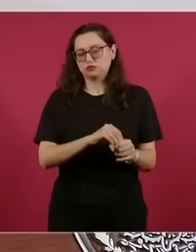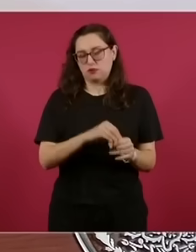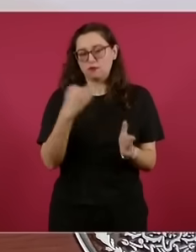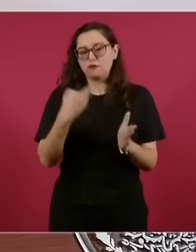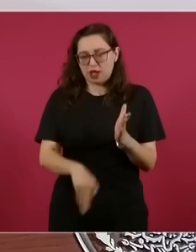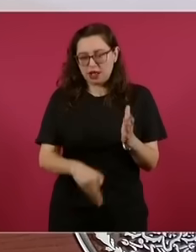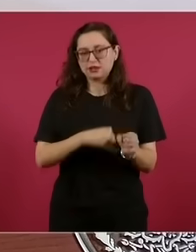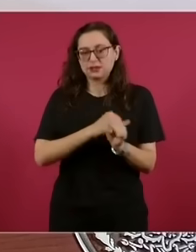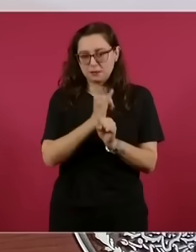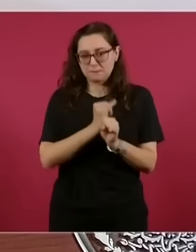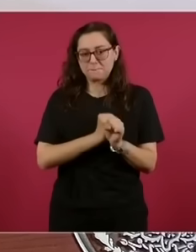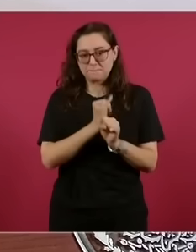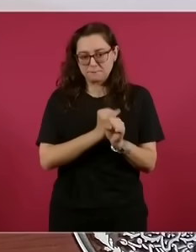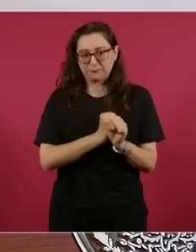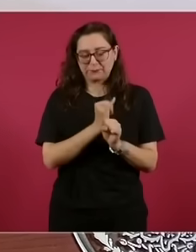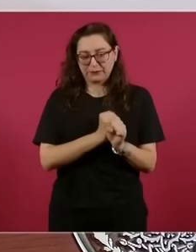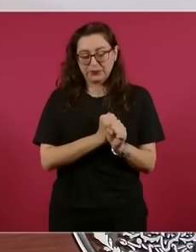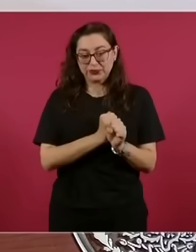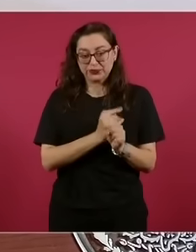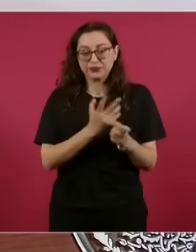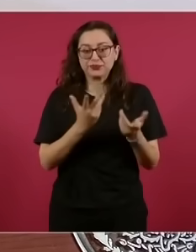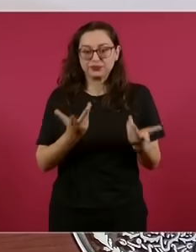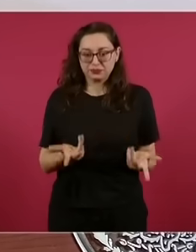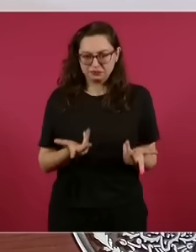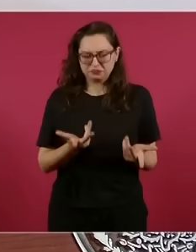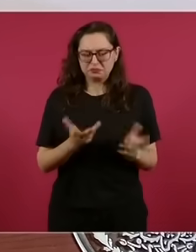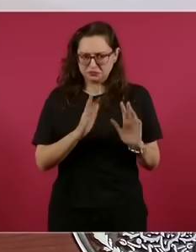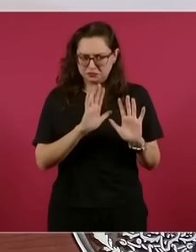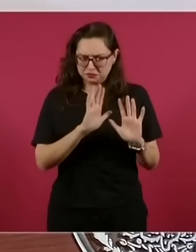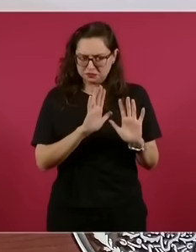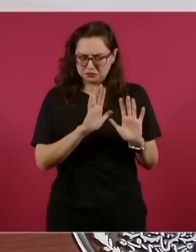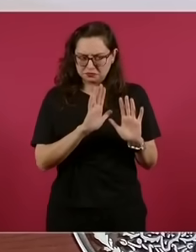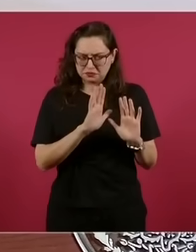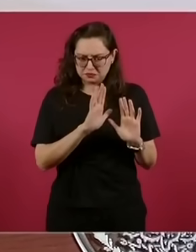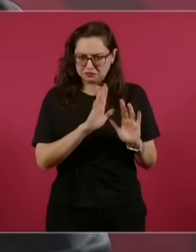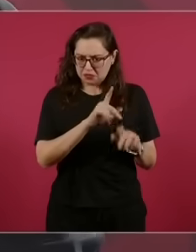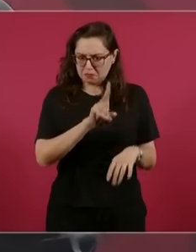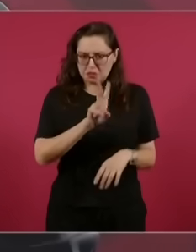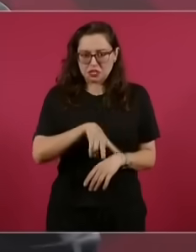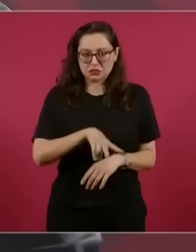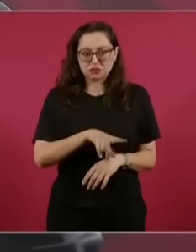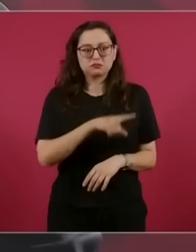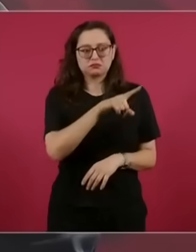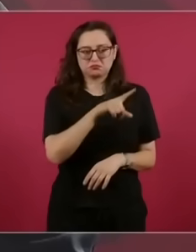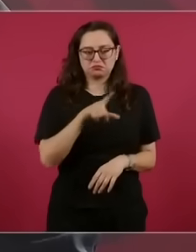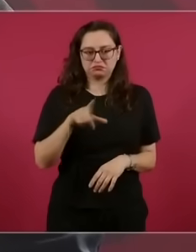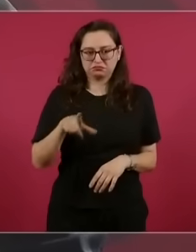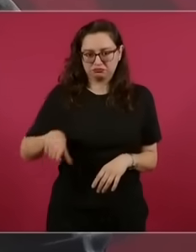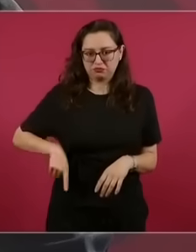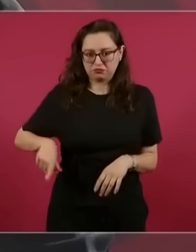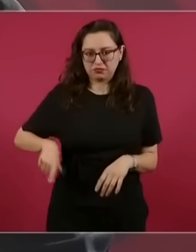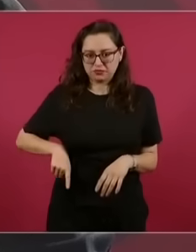O sea, sin restar méritos a la acción